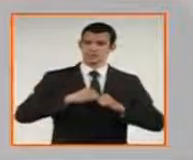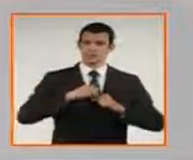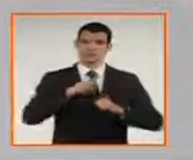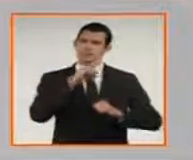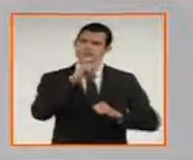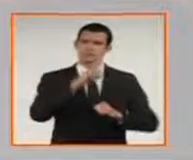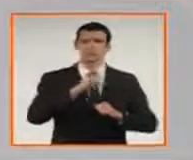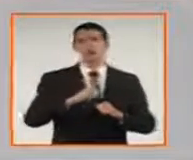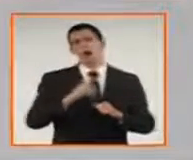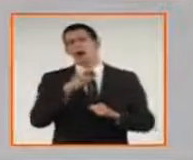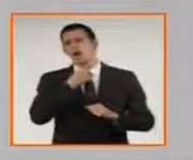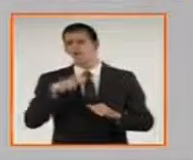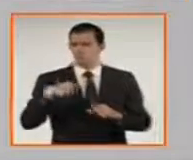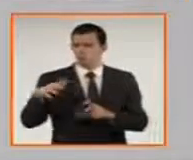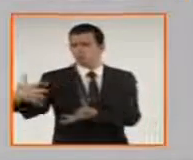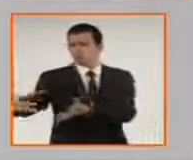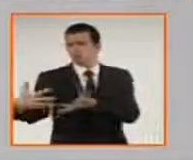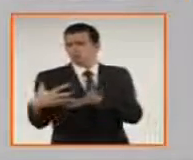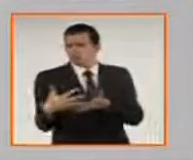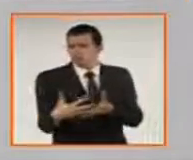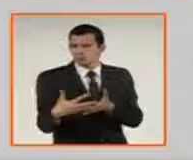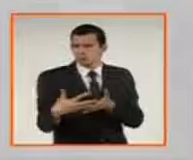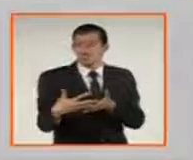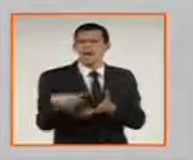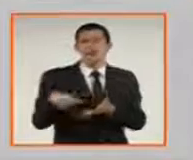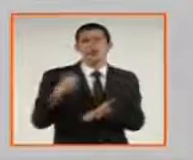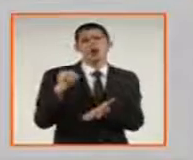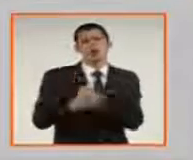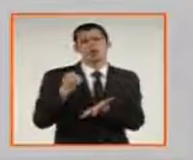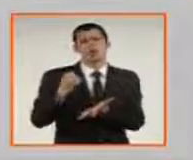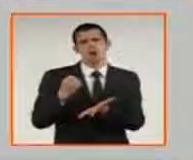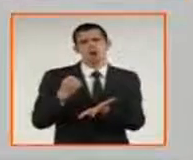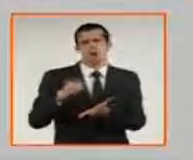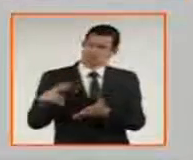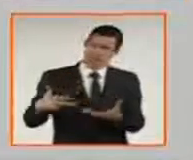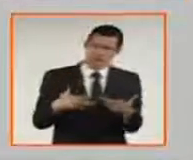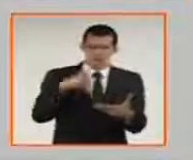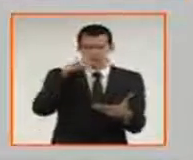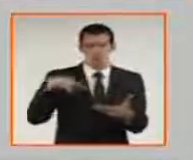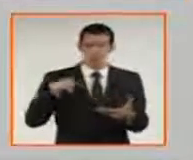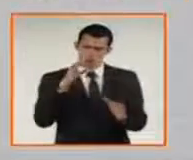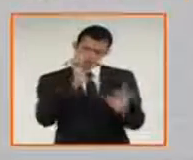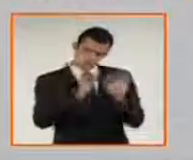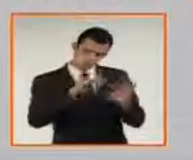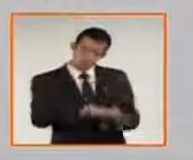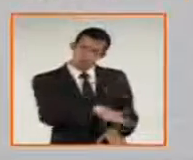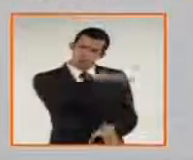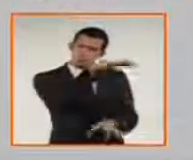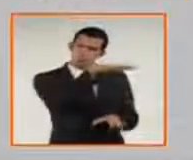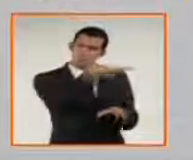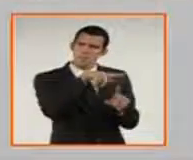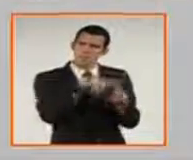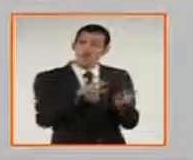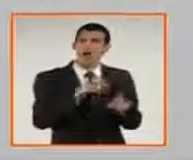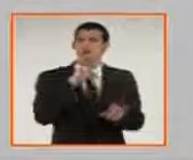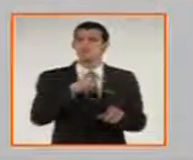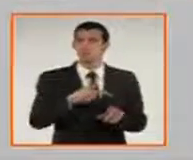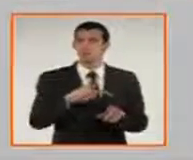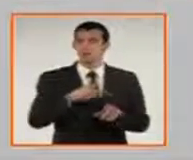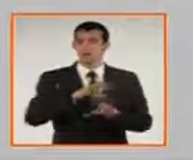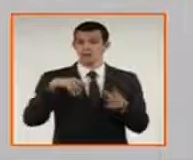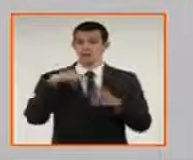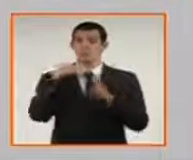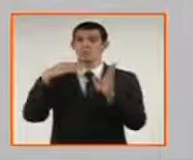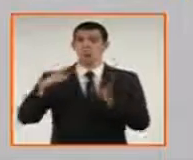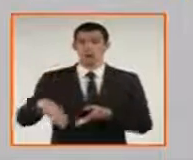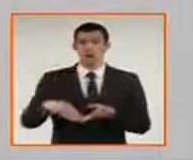cuando se autoriza una adopción, aunque subsisten determinados efectos como las prohibiciones para contraer matrimonio con